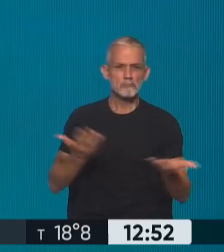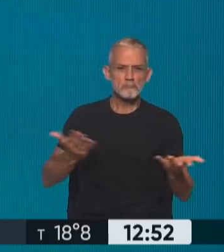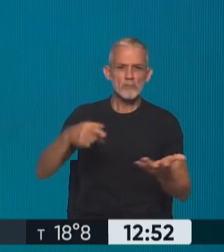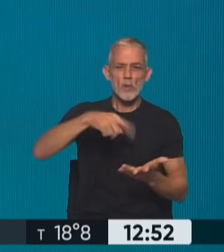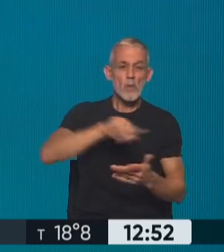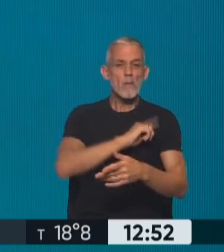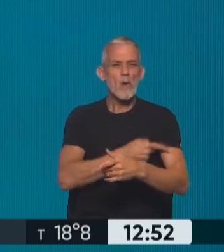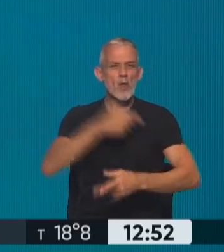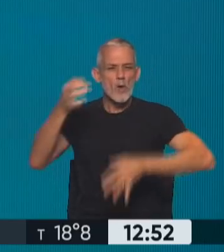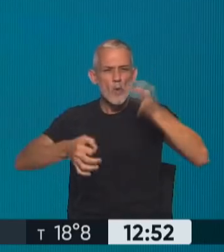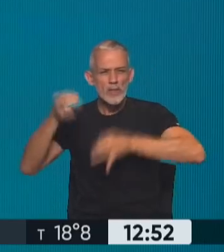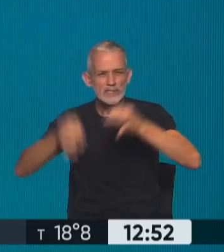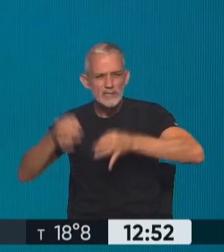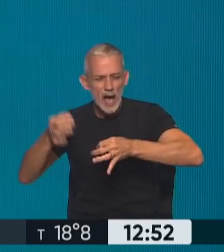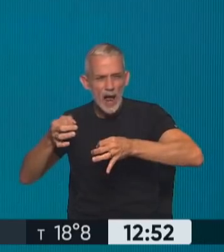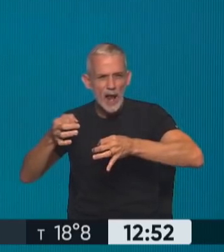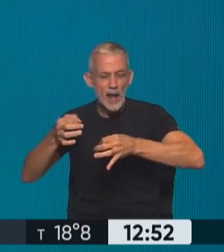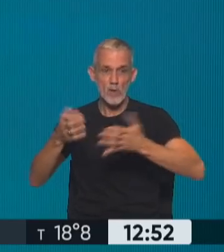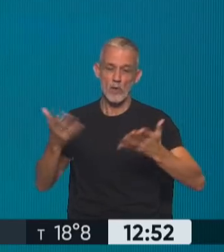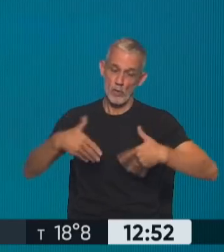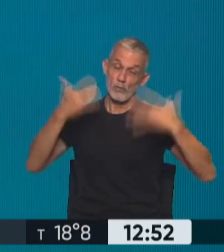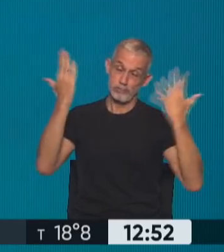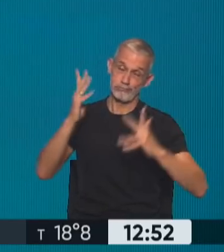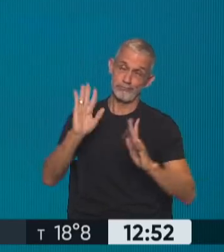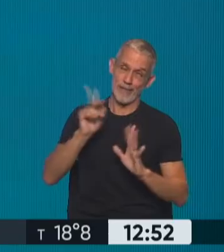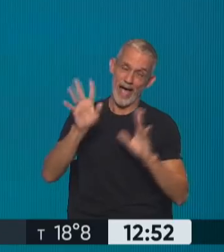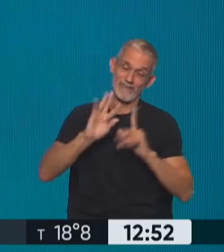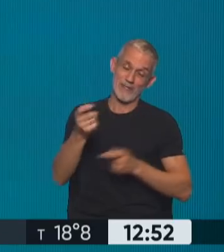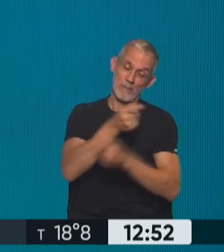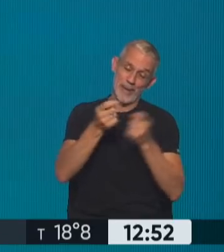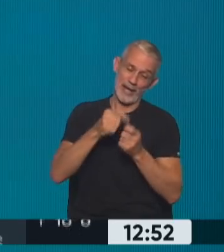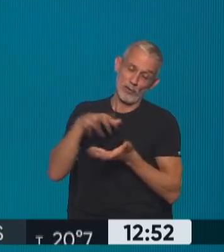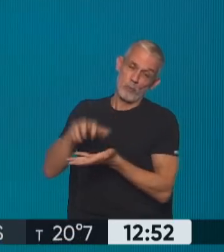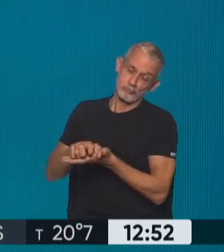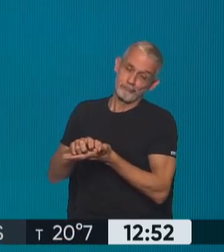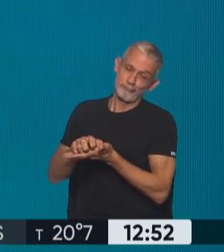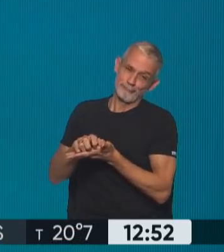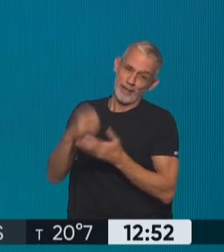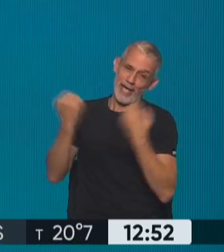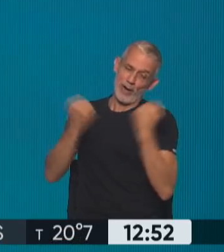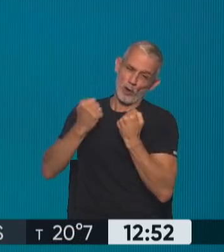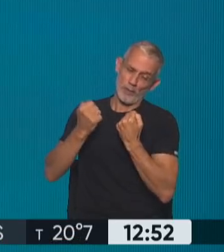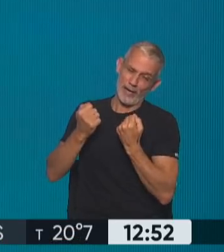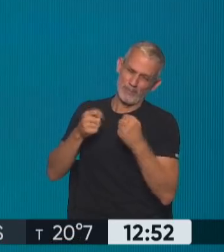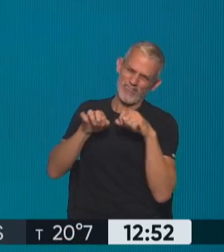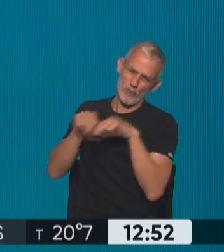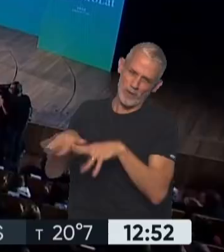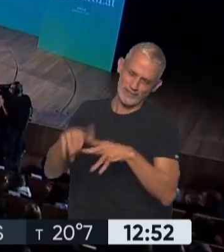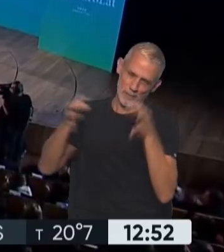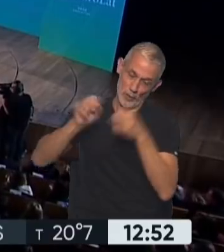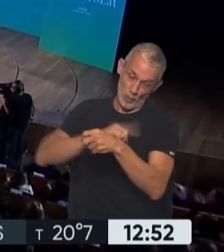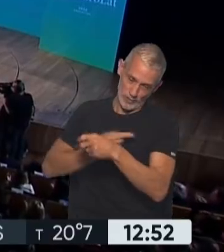nuestro poder judicial, tantas veces cooptados por el mercado y factores económicos además, ¿no?